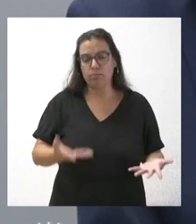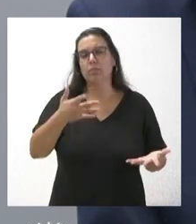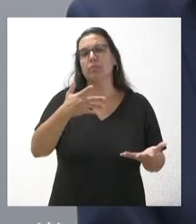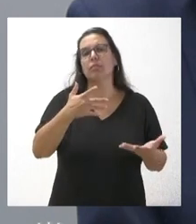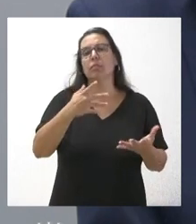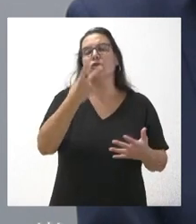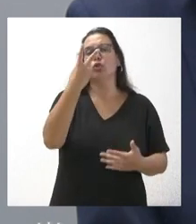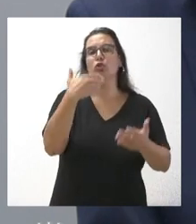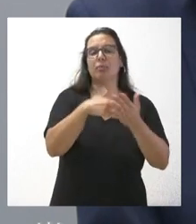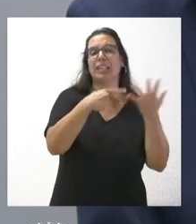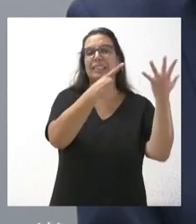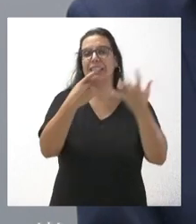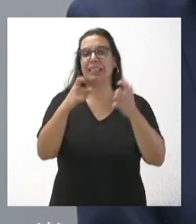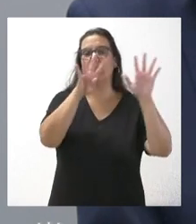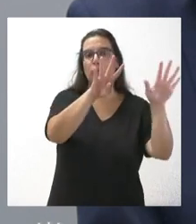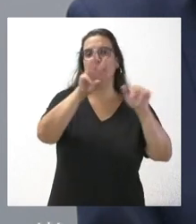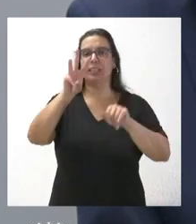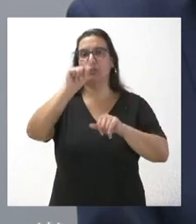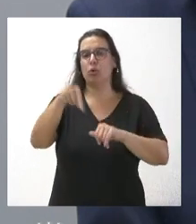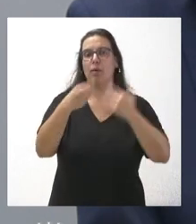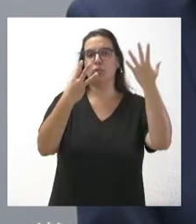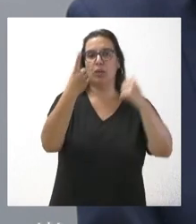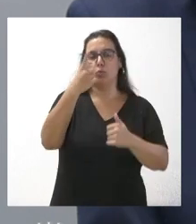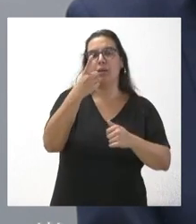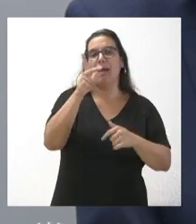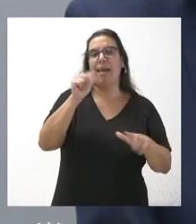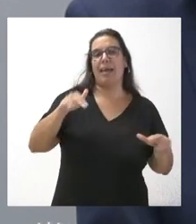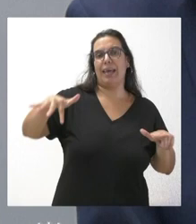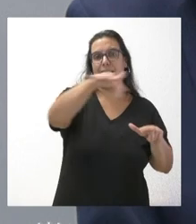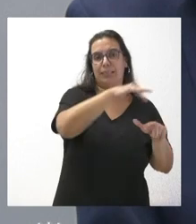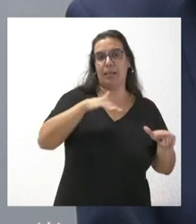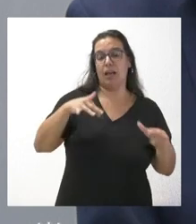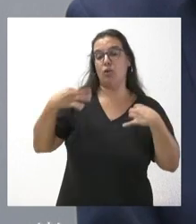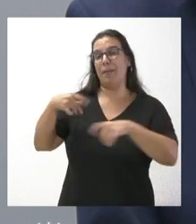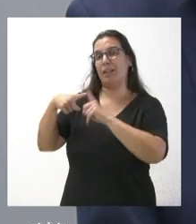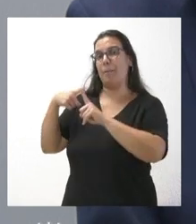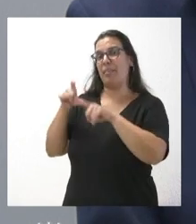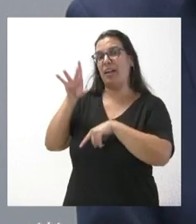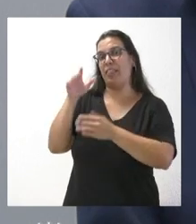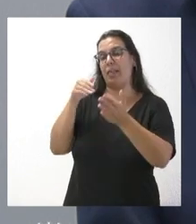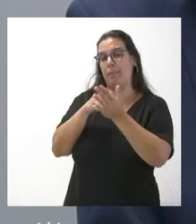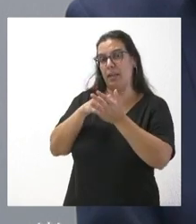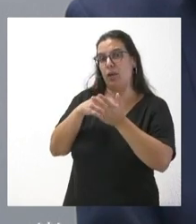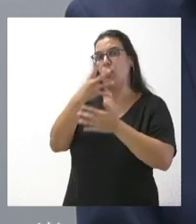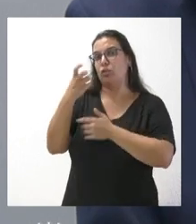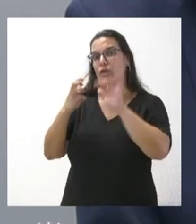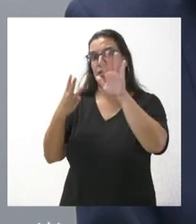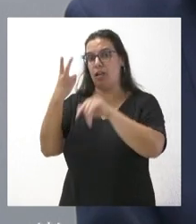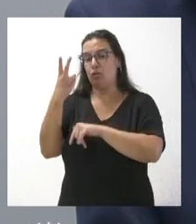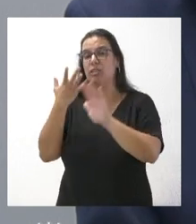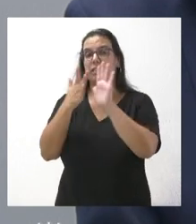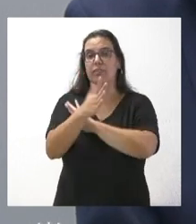sido 2.693,81 hectáreas. La media del decenio son 15.482, por lo tanto, llevamos